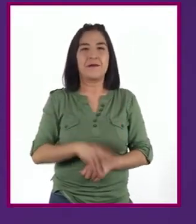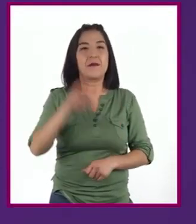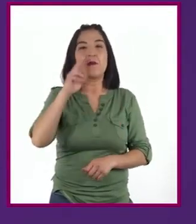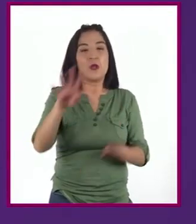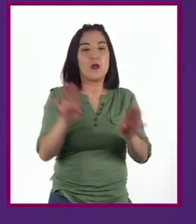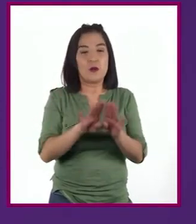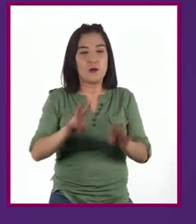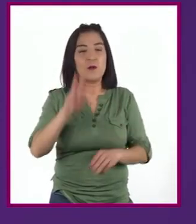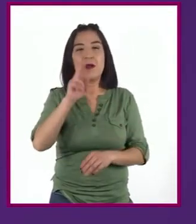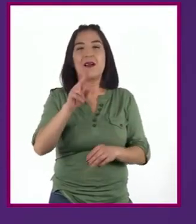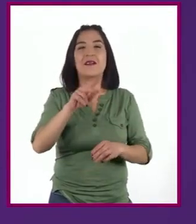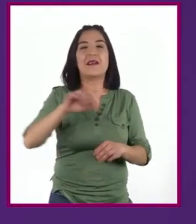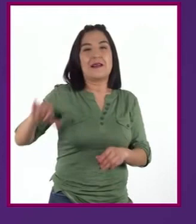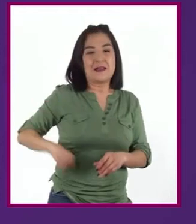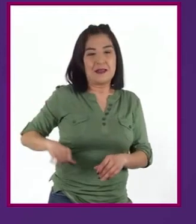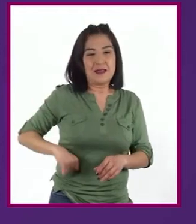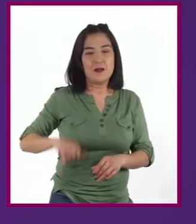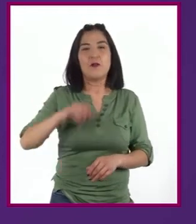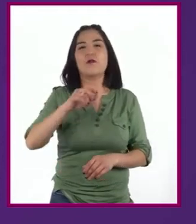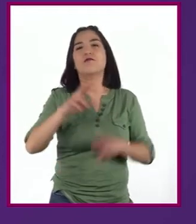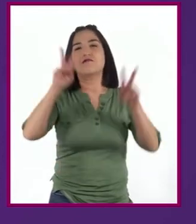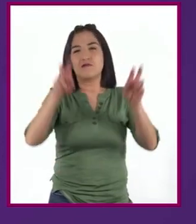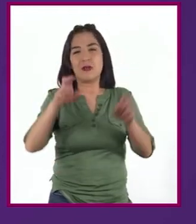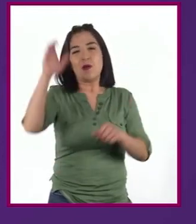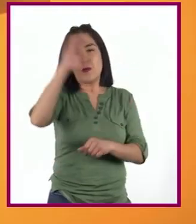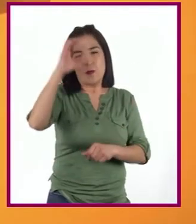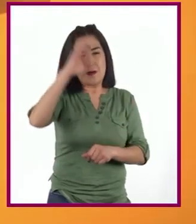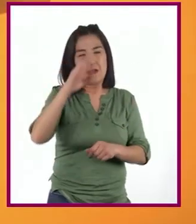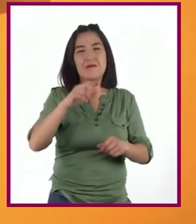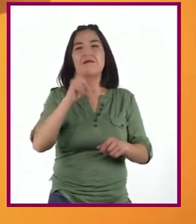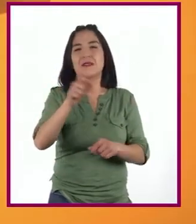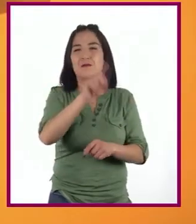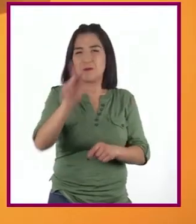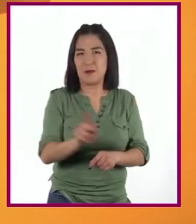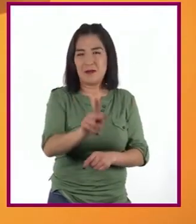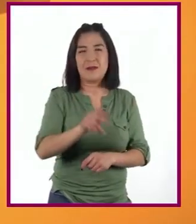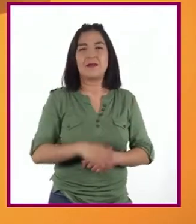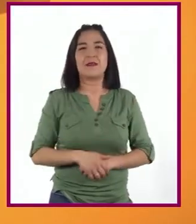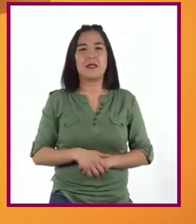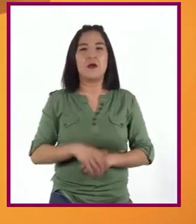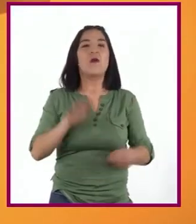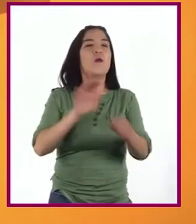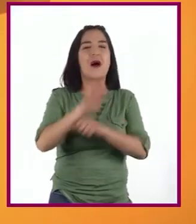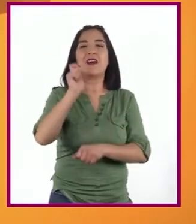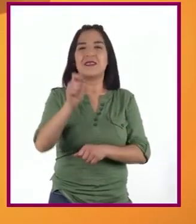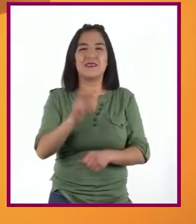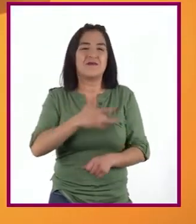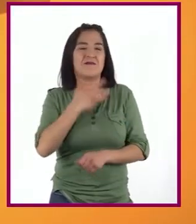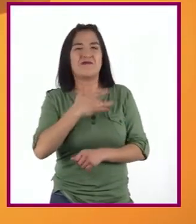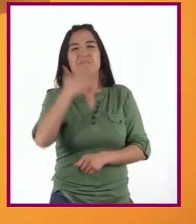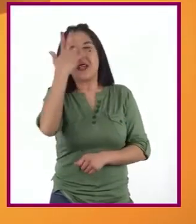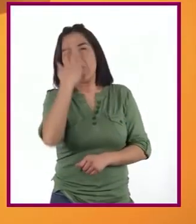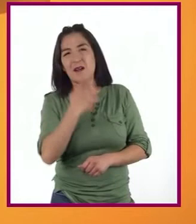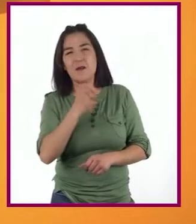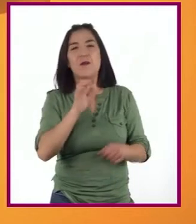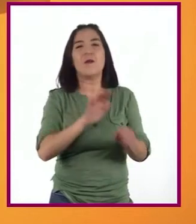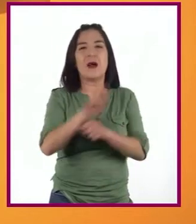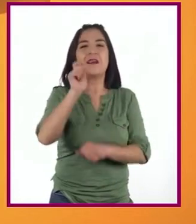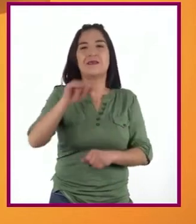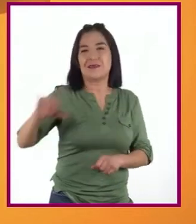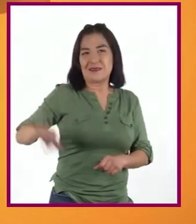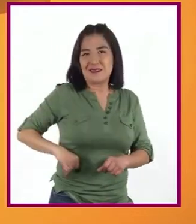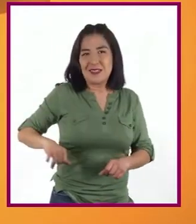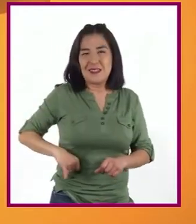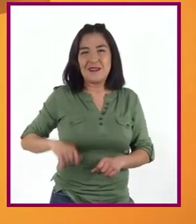los temas y culturas populares. Otra fuente de nostalgia por el pasado se expresó en el interés